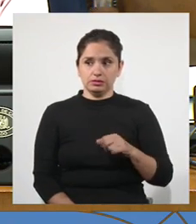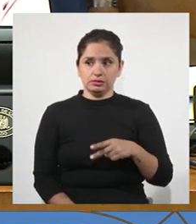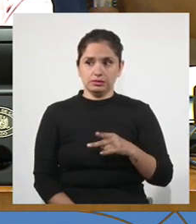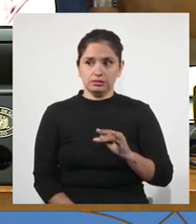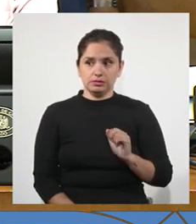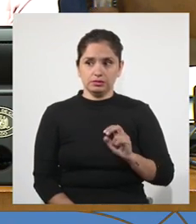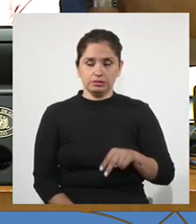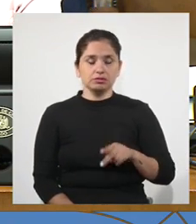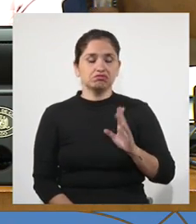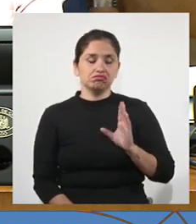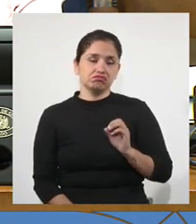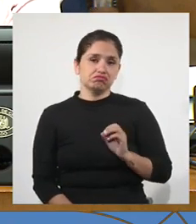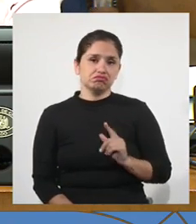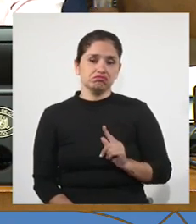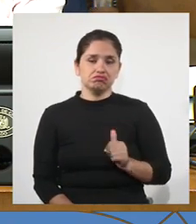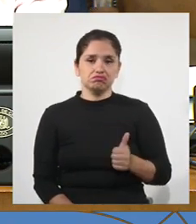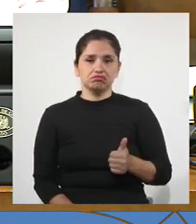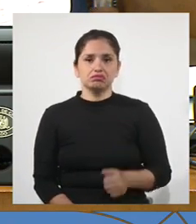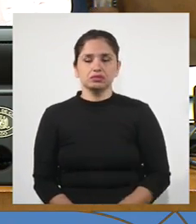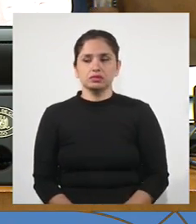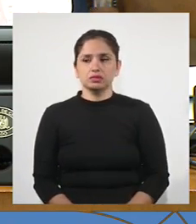Bien, tiene la palabra.